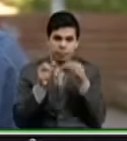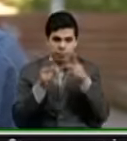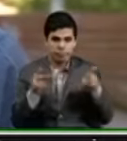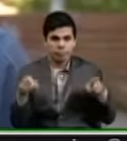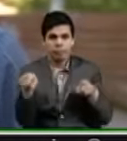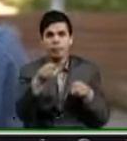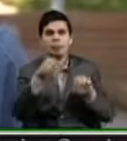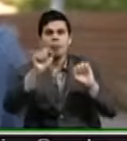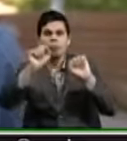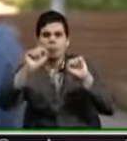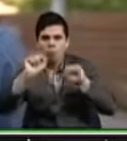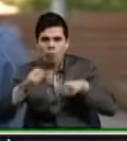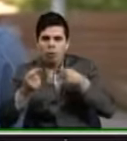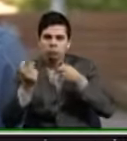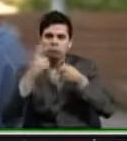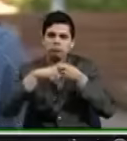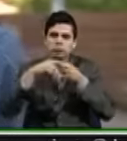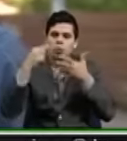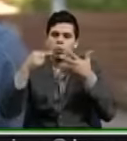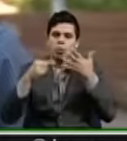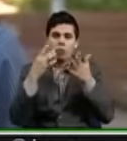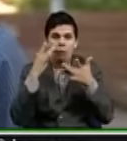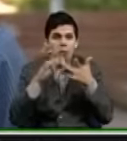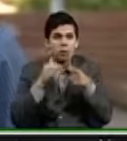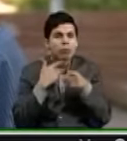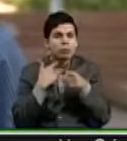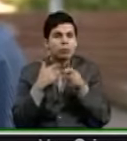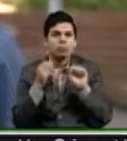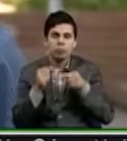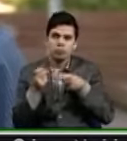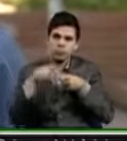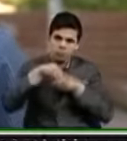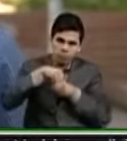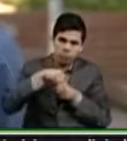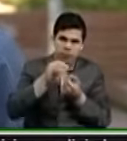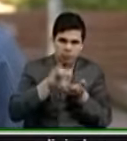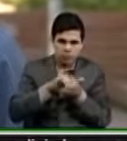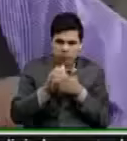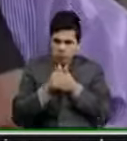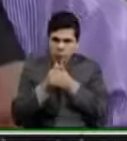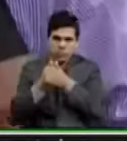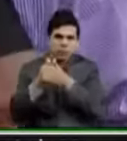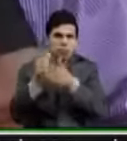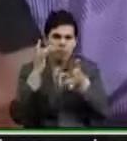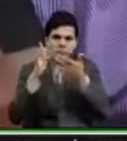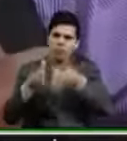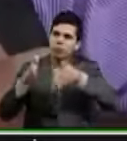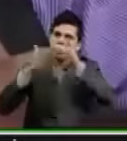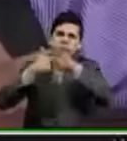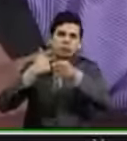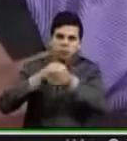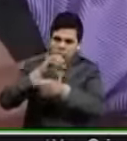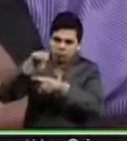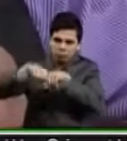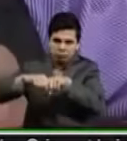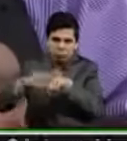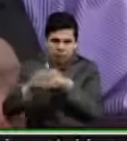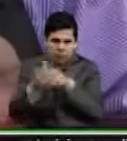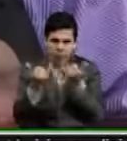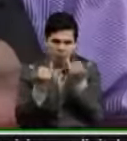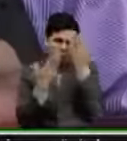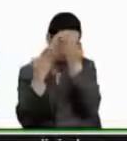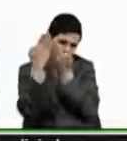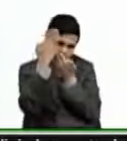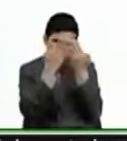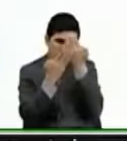buscar cualquier dependencia a la que quieran ir y la aplicación los dirige al edificio que quieran. A pesar que la aplicación se encuentra en